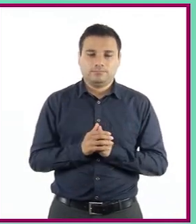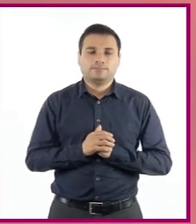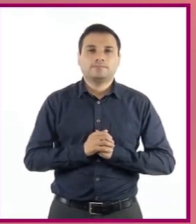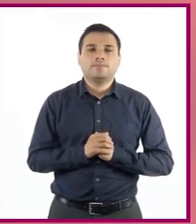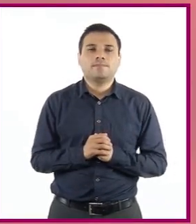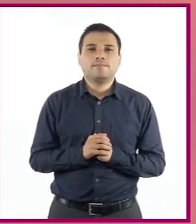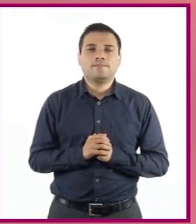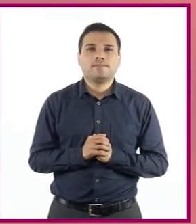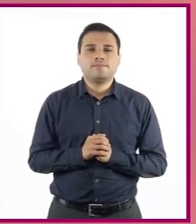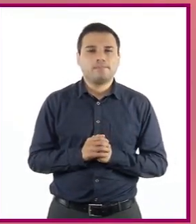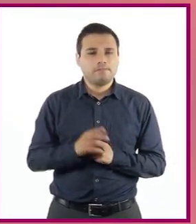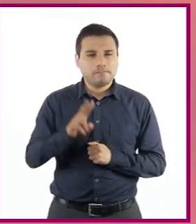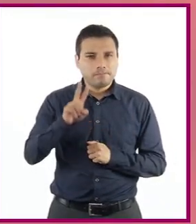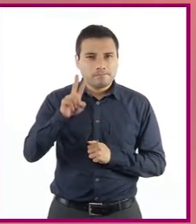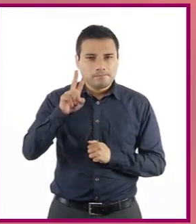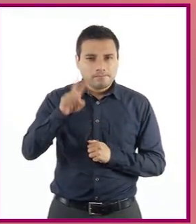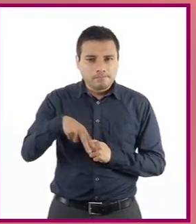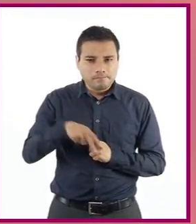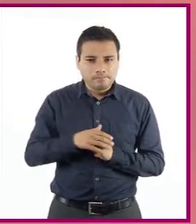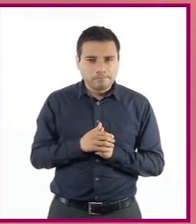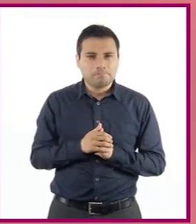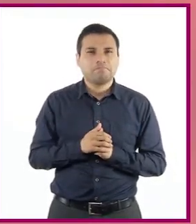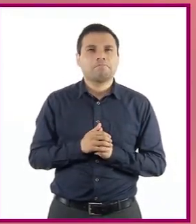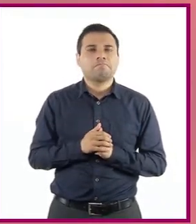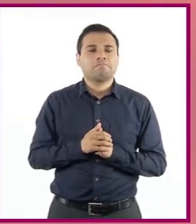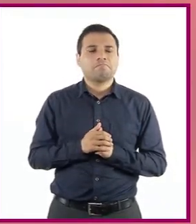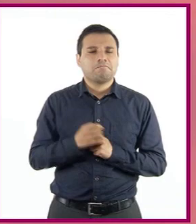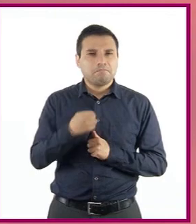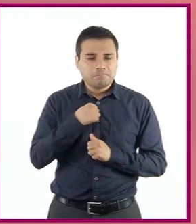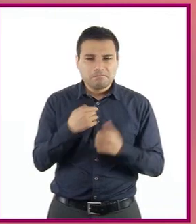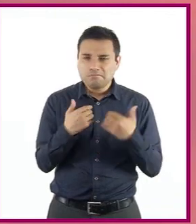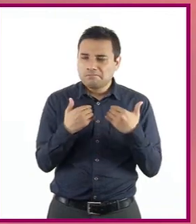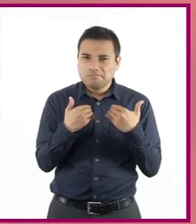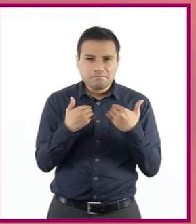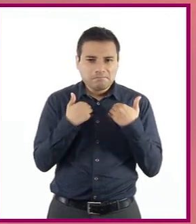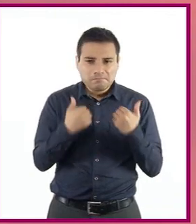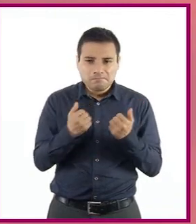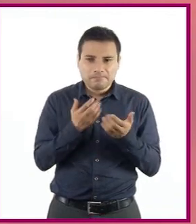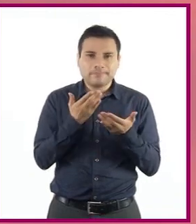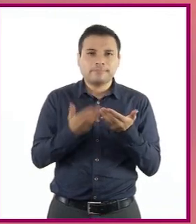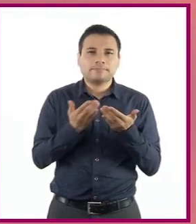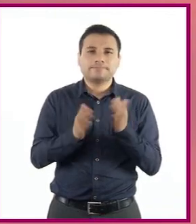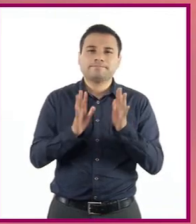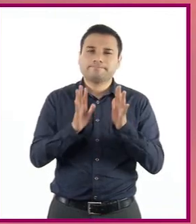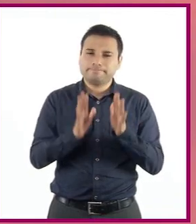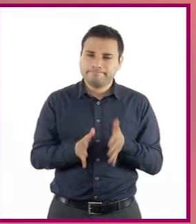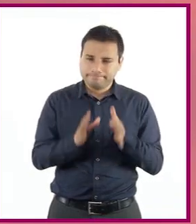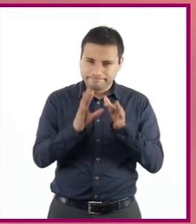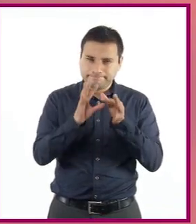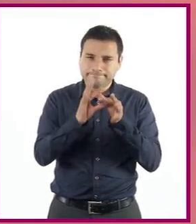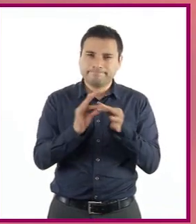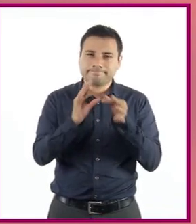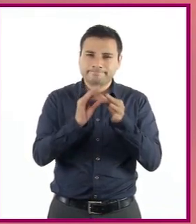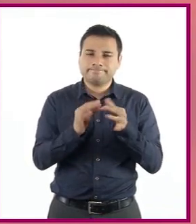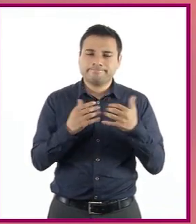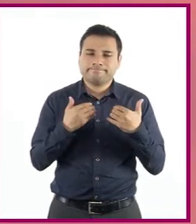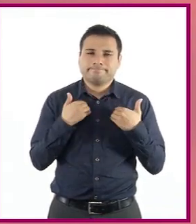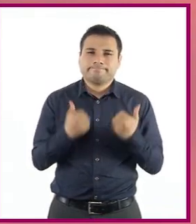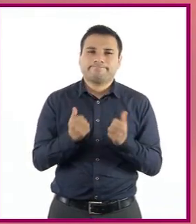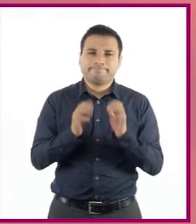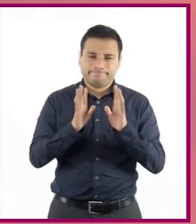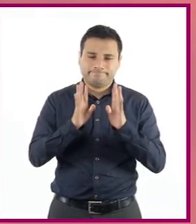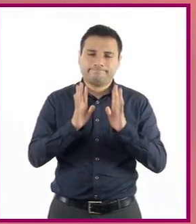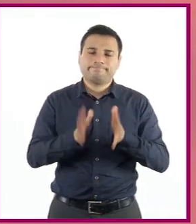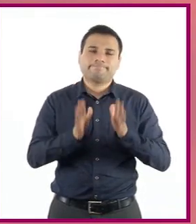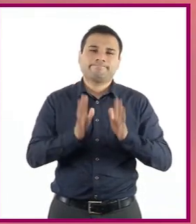mensaje. La verdad es que de inicio no había comprendido bien la definición, pero ya que usted lo ha explicado, creo que ya